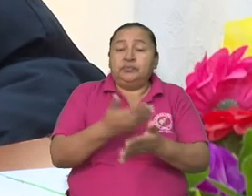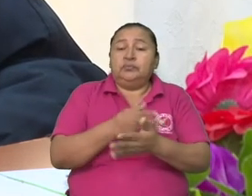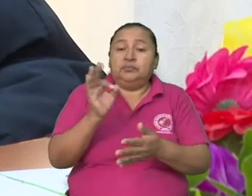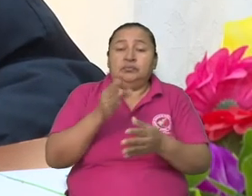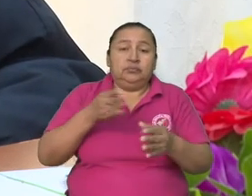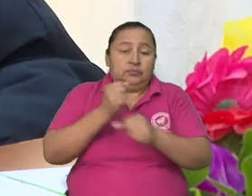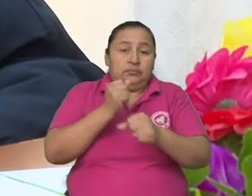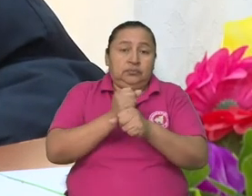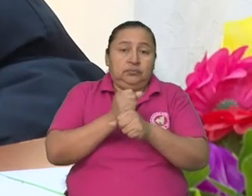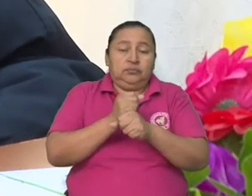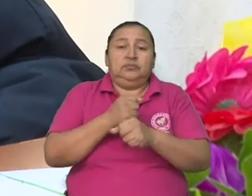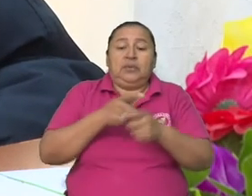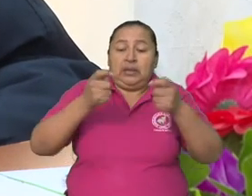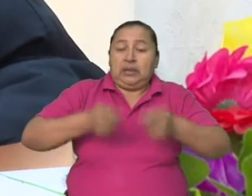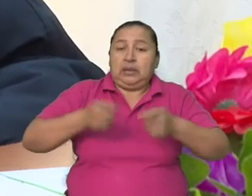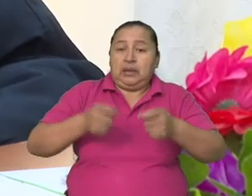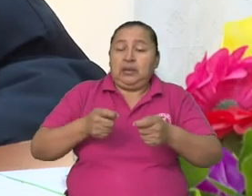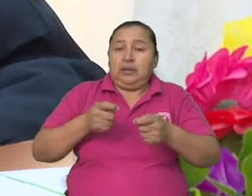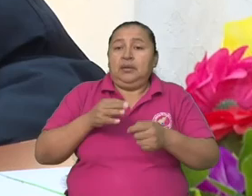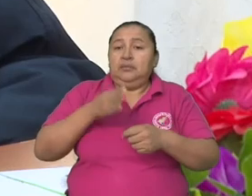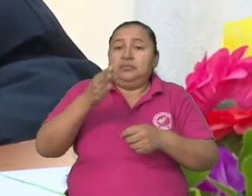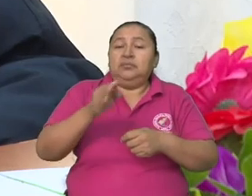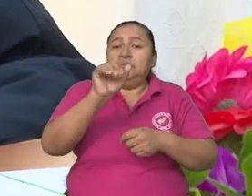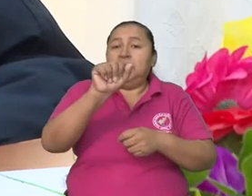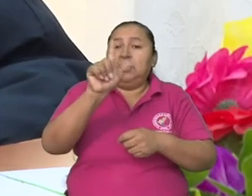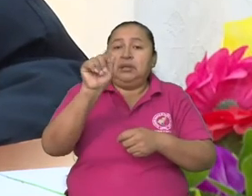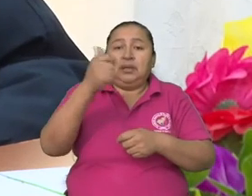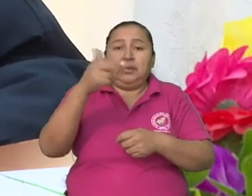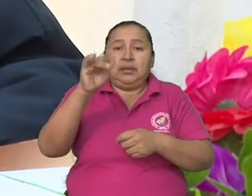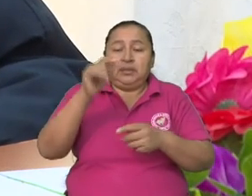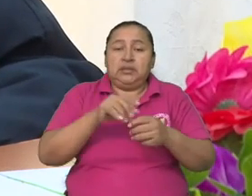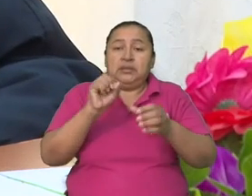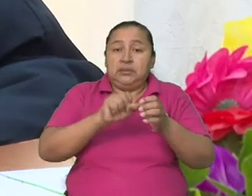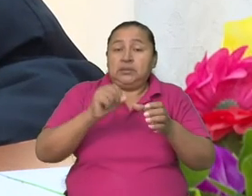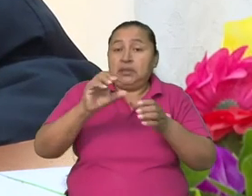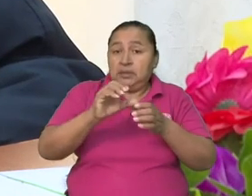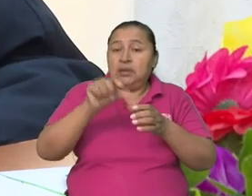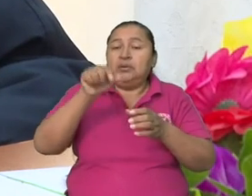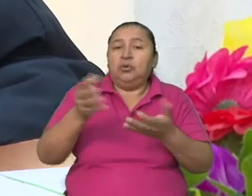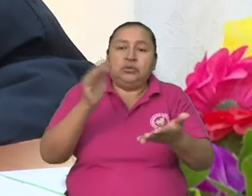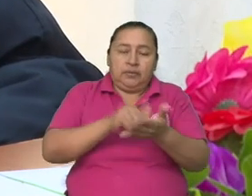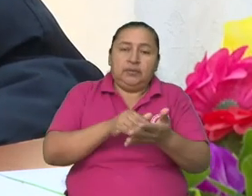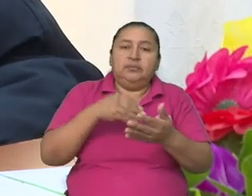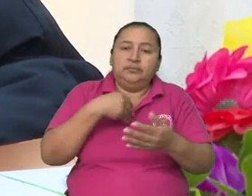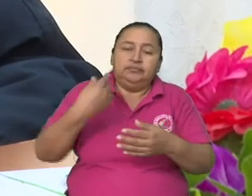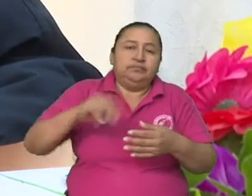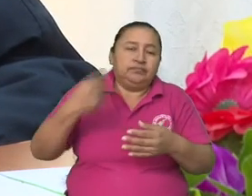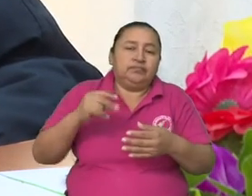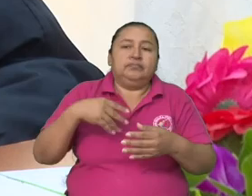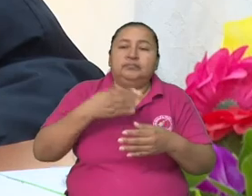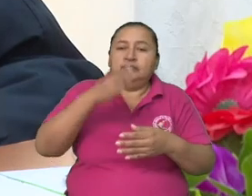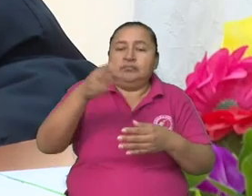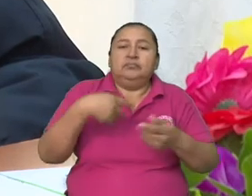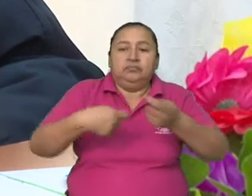desarrollando de Granada a Altagracia y San Carlos, estamos activando lo que es